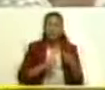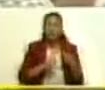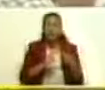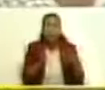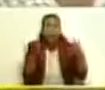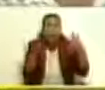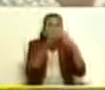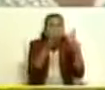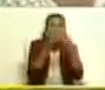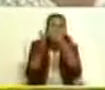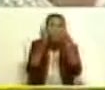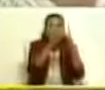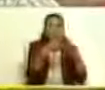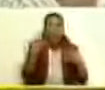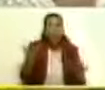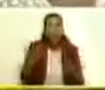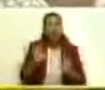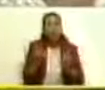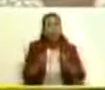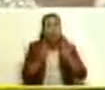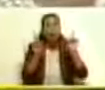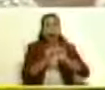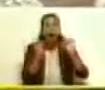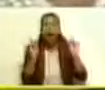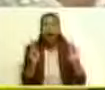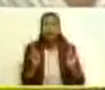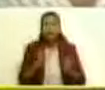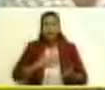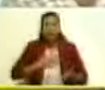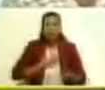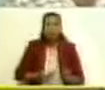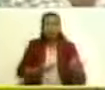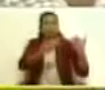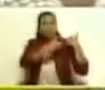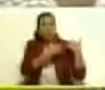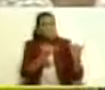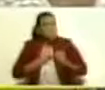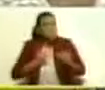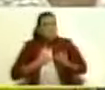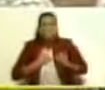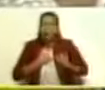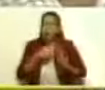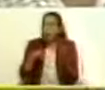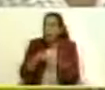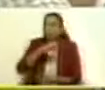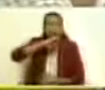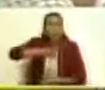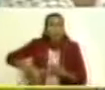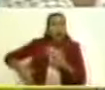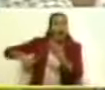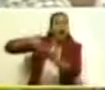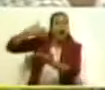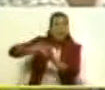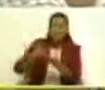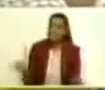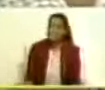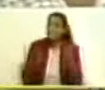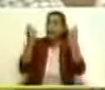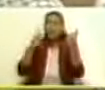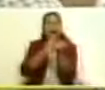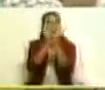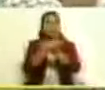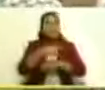transversaliza estas asambleas es que nos hacemos cargo de nuestra responsabilidad histórica para impulsar los